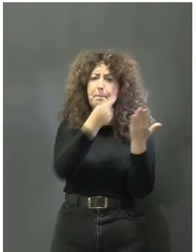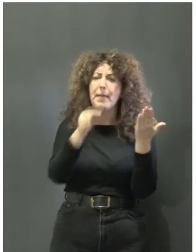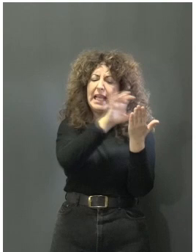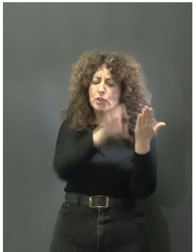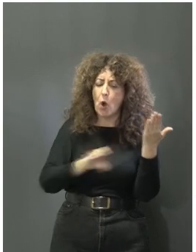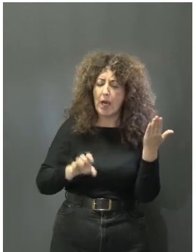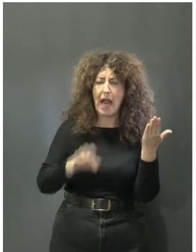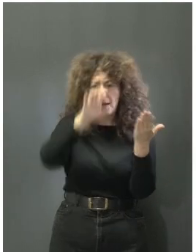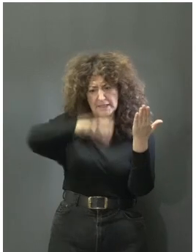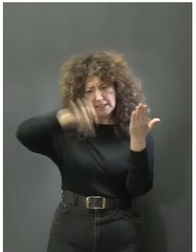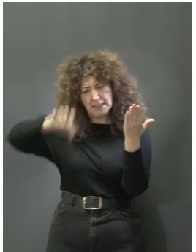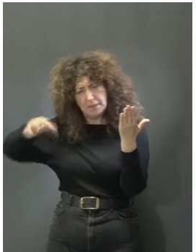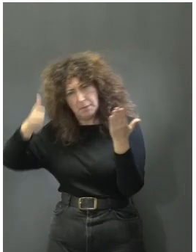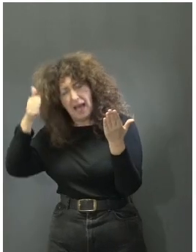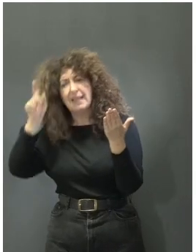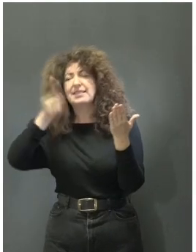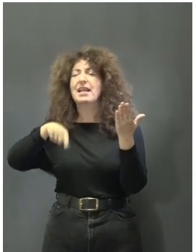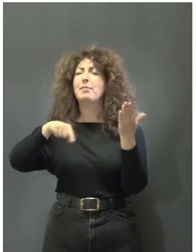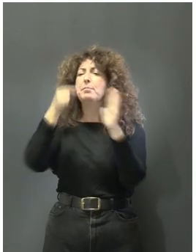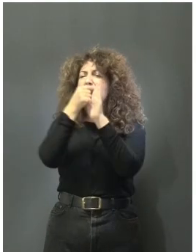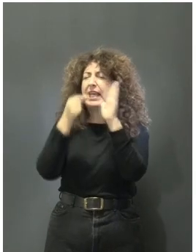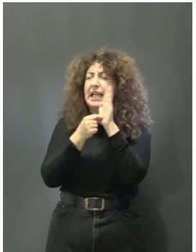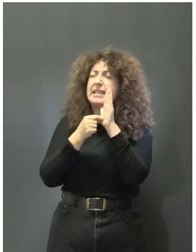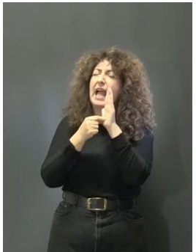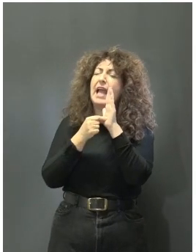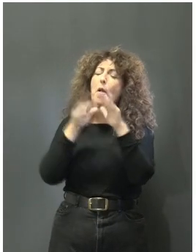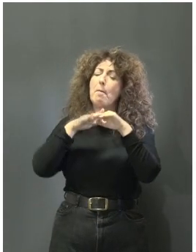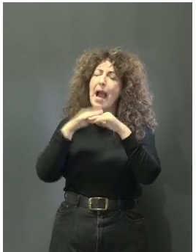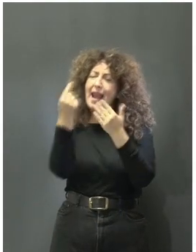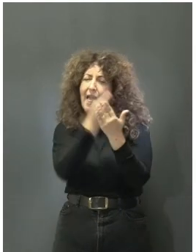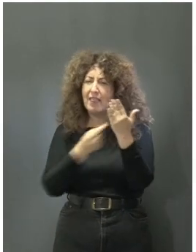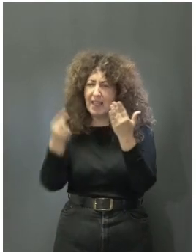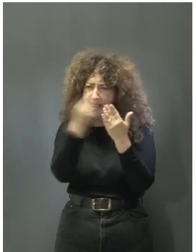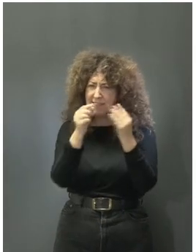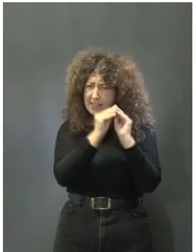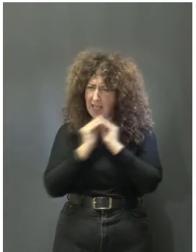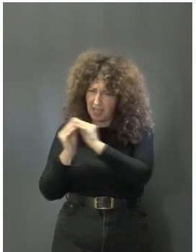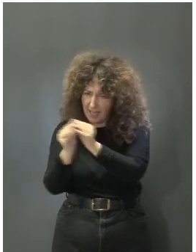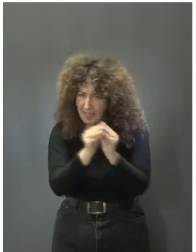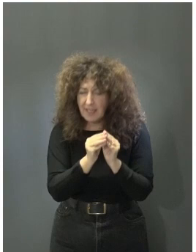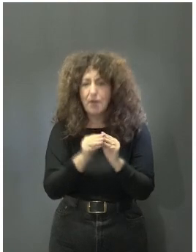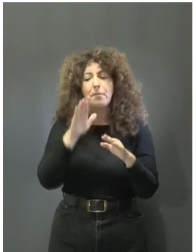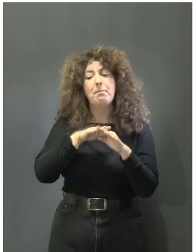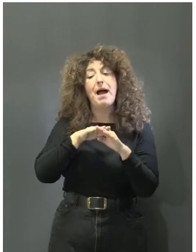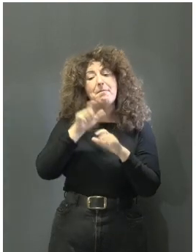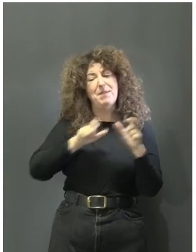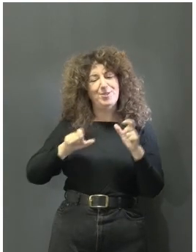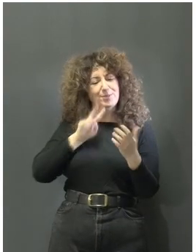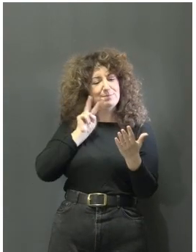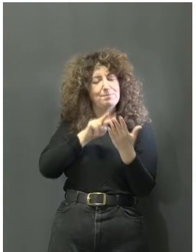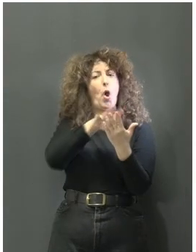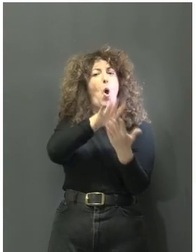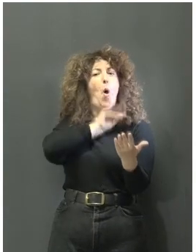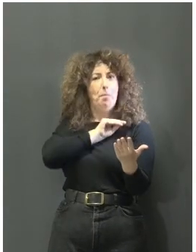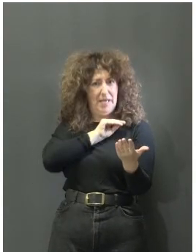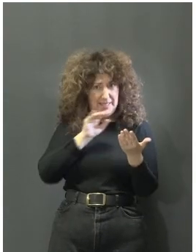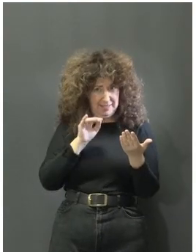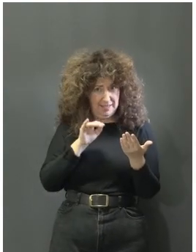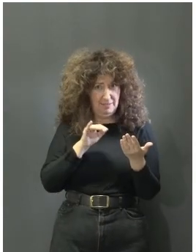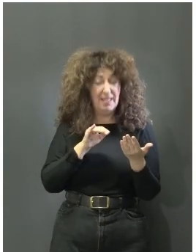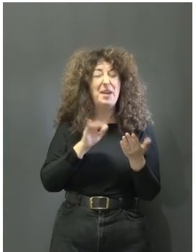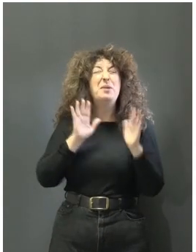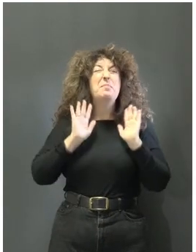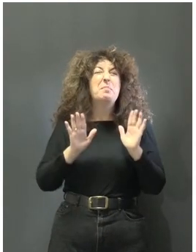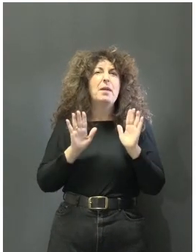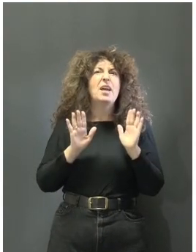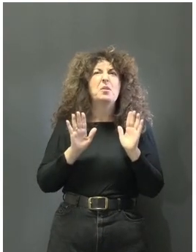unos criterios mínimos de diseño que también fueran, para que fueran comprensibles, etcétera, pero quizá